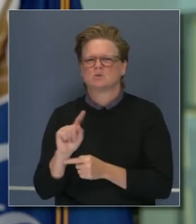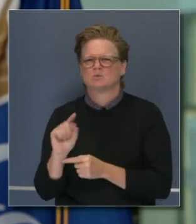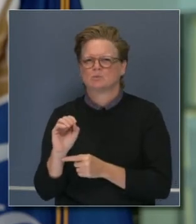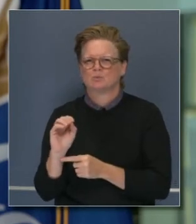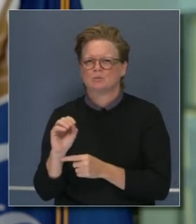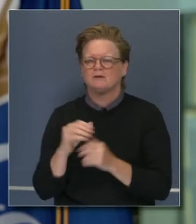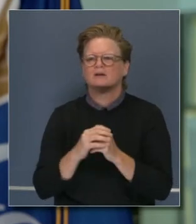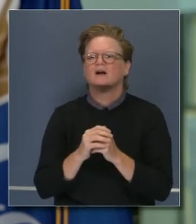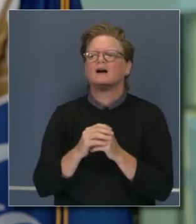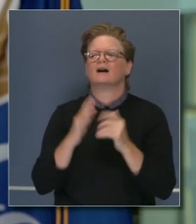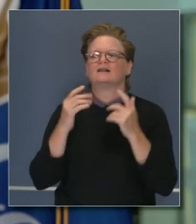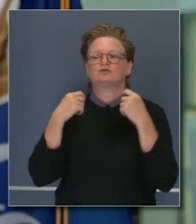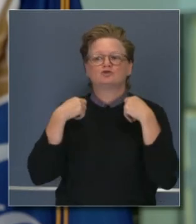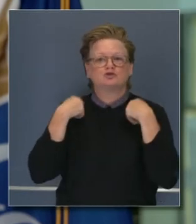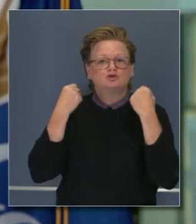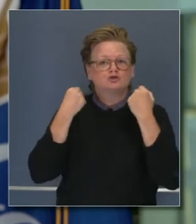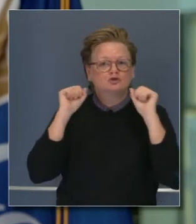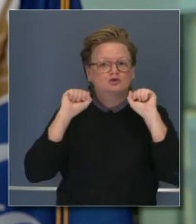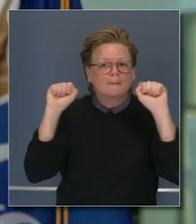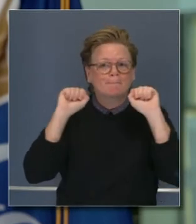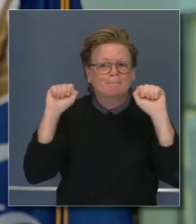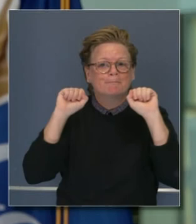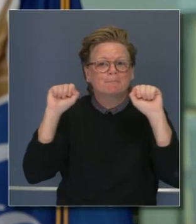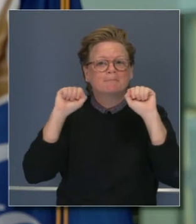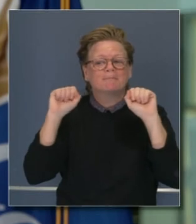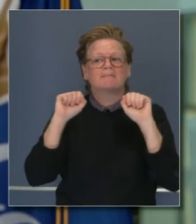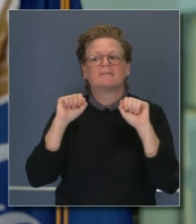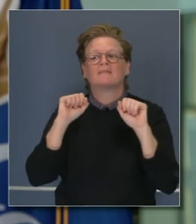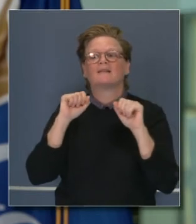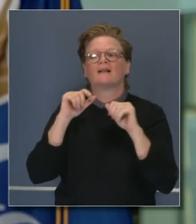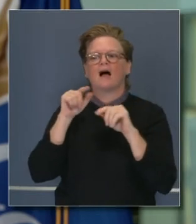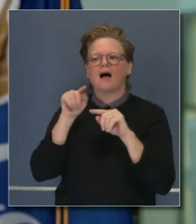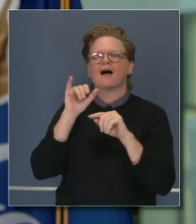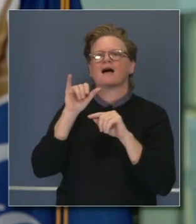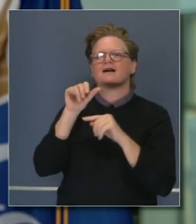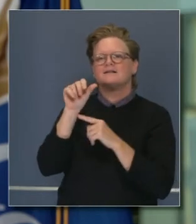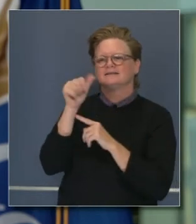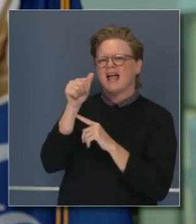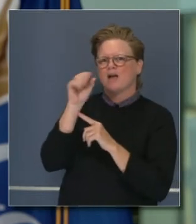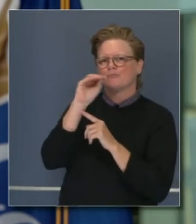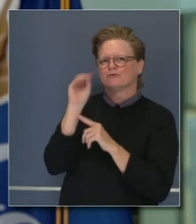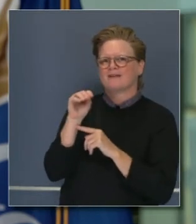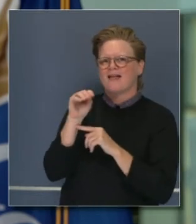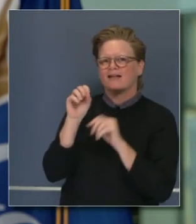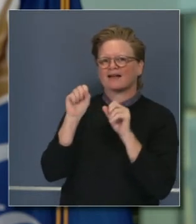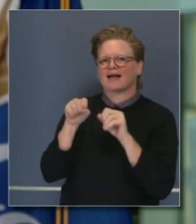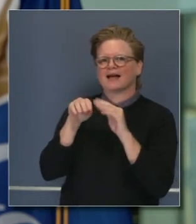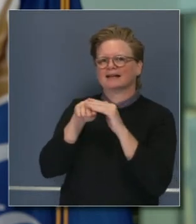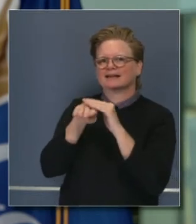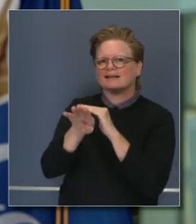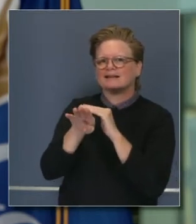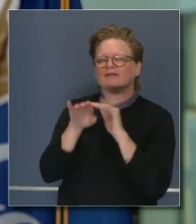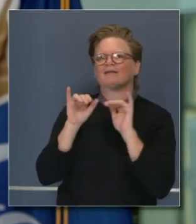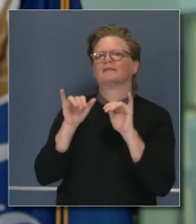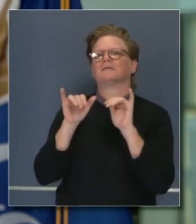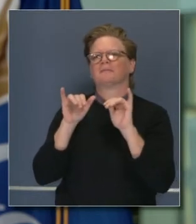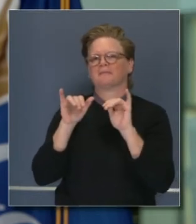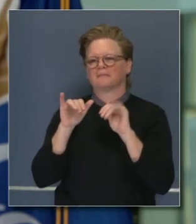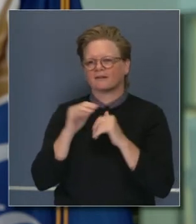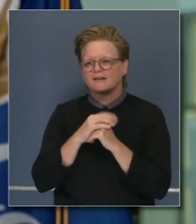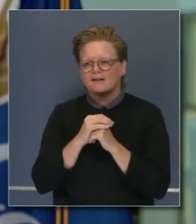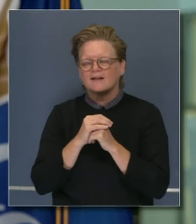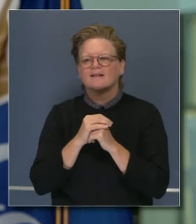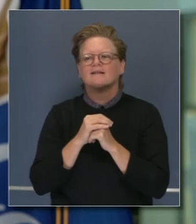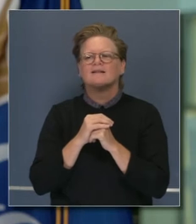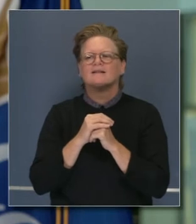una capacidad de 100%, gimnasios con una capacidad del 10%. Debería yo de